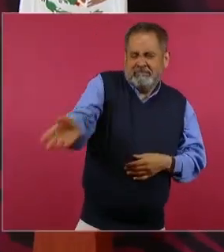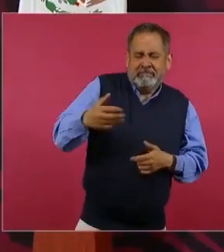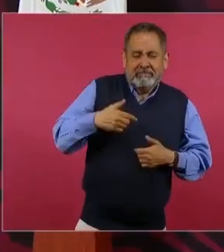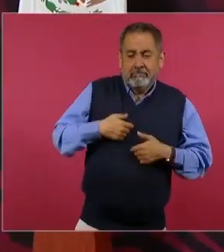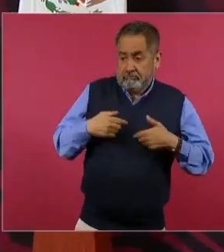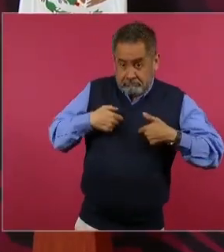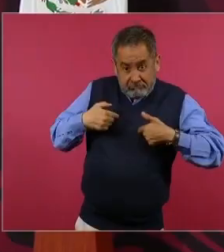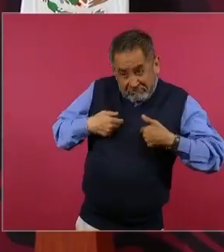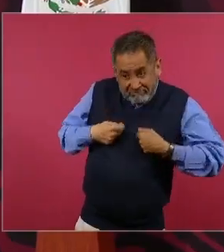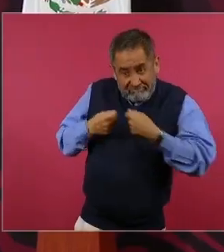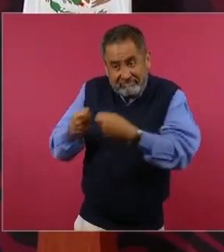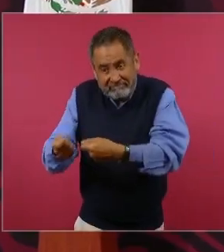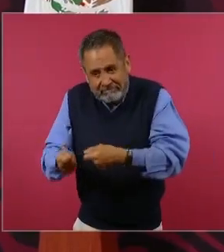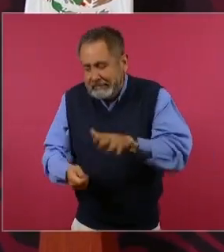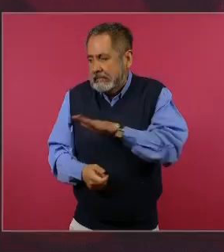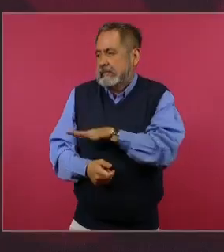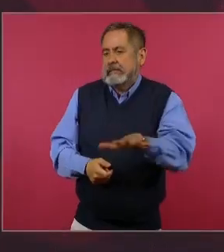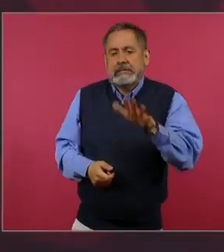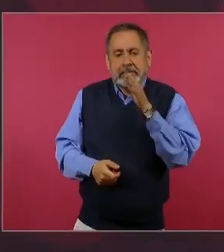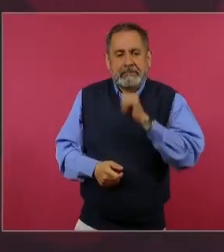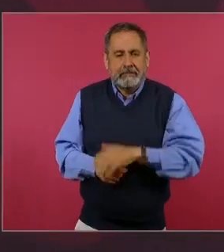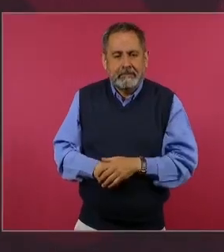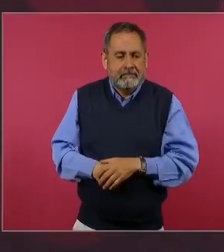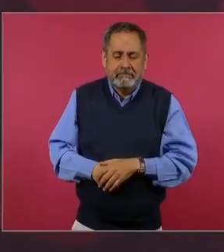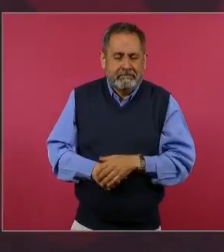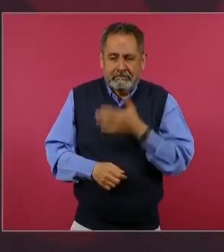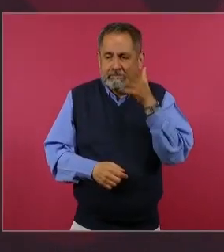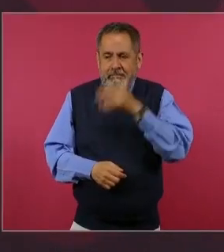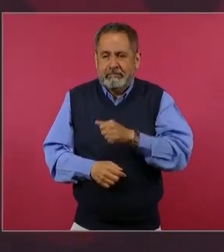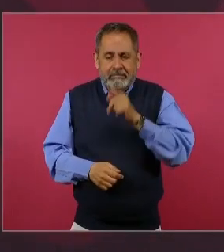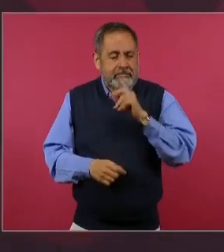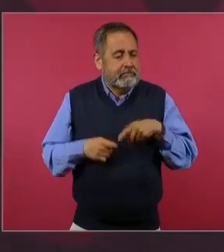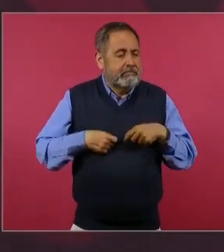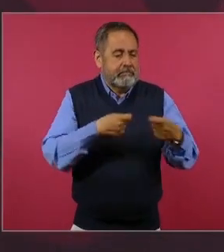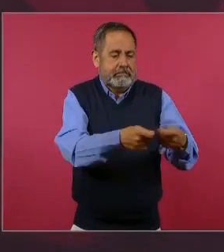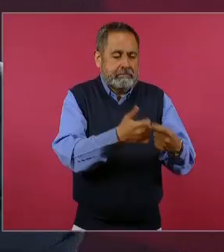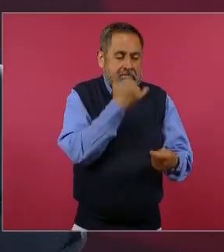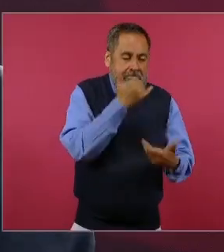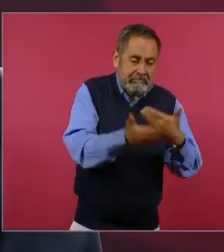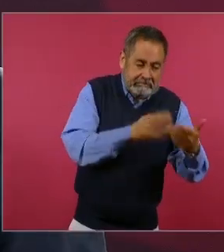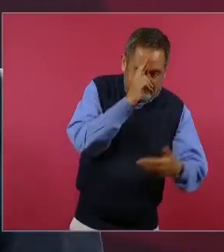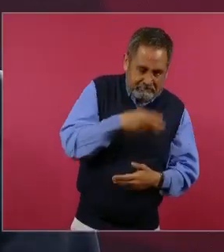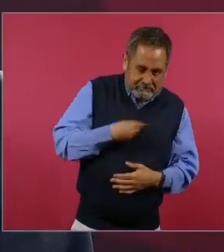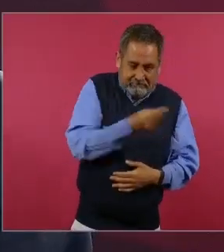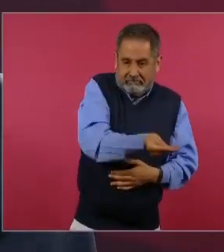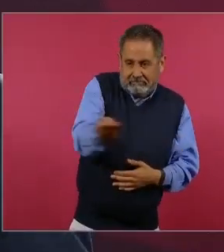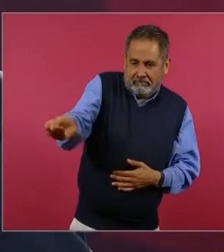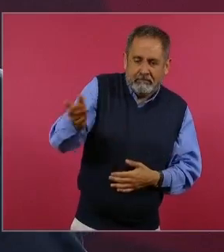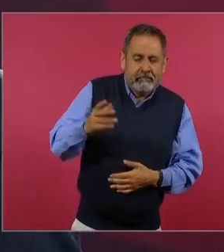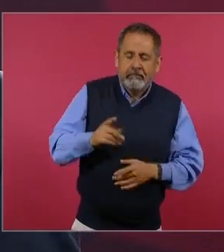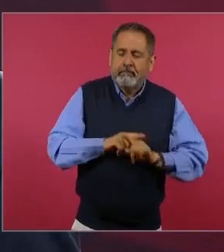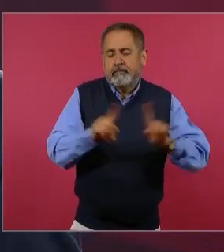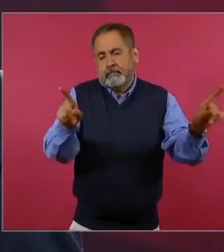¿No? Como un propio. Pero no, esto es